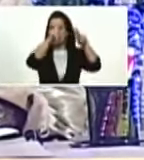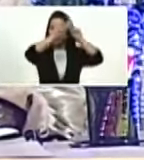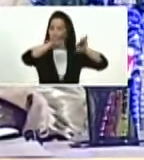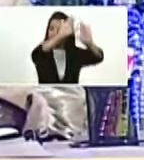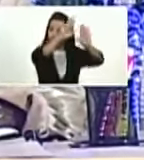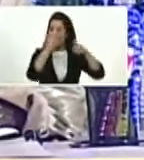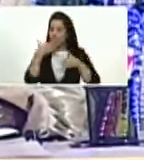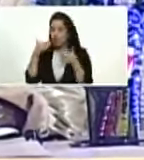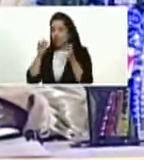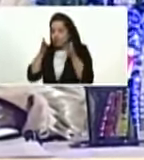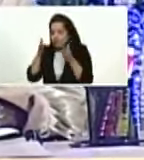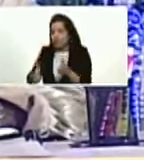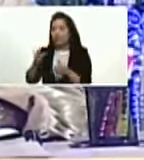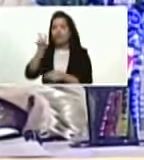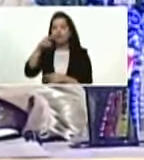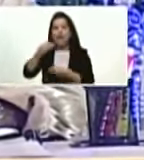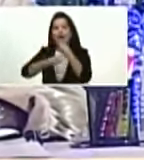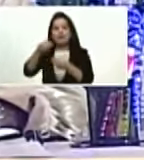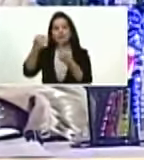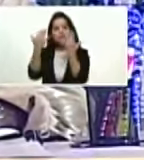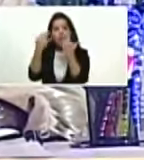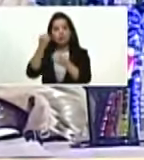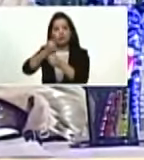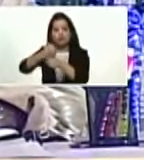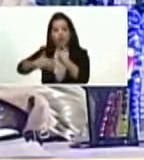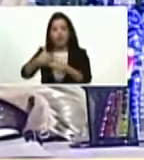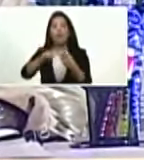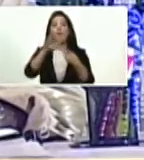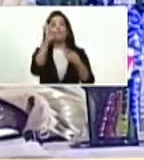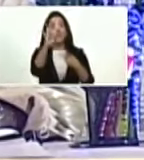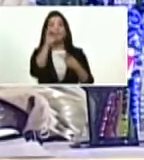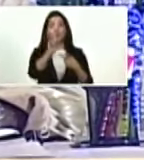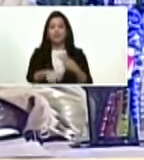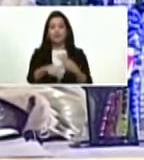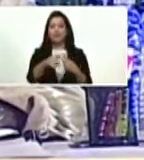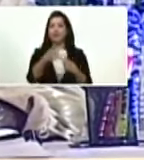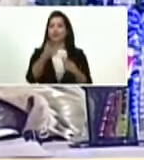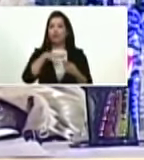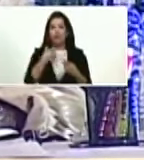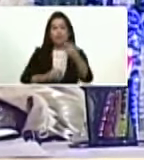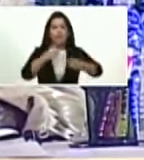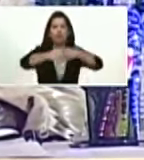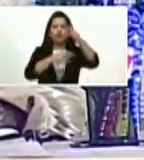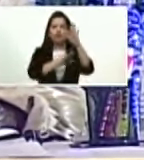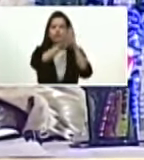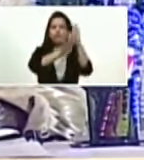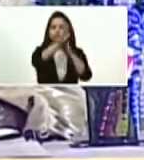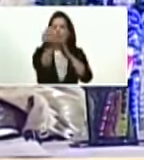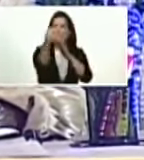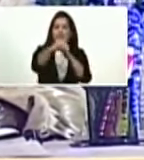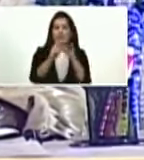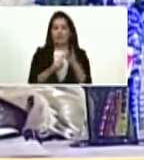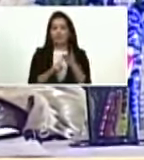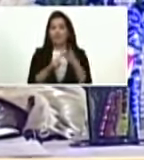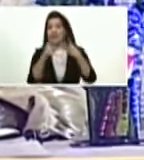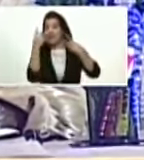Aumentar la eficiencia productiva y garantizar que los servicios y productos y bienes